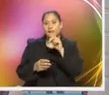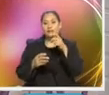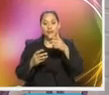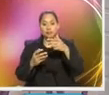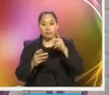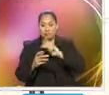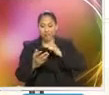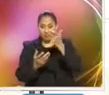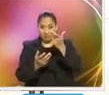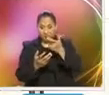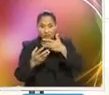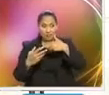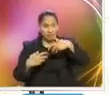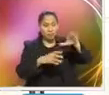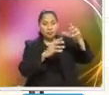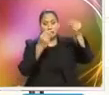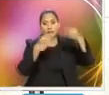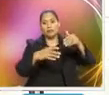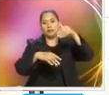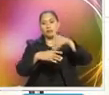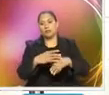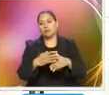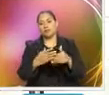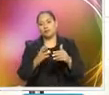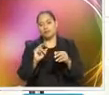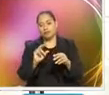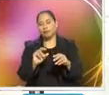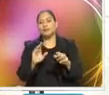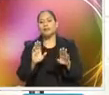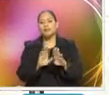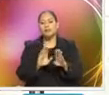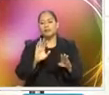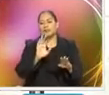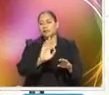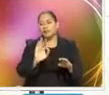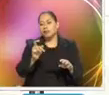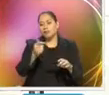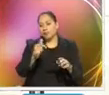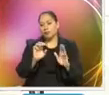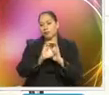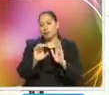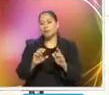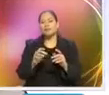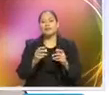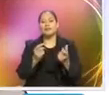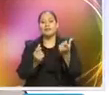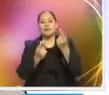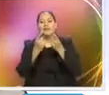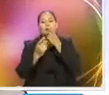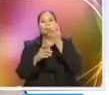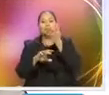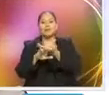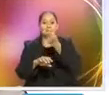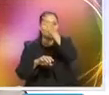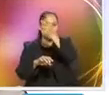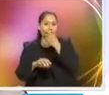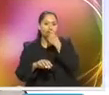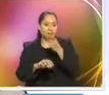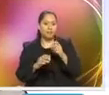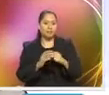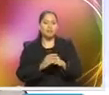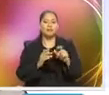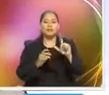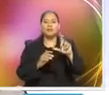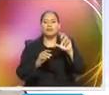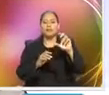tanto nuestro dinero y es un plazo menor, ¿no? O sea, como dicen los estadounidenses, low